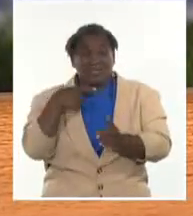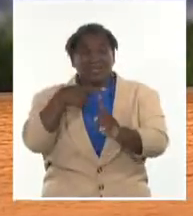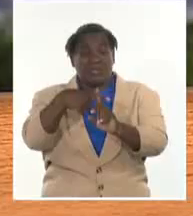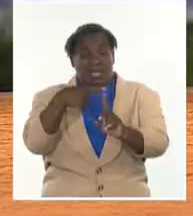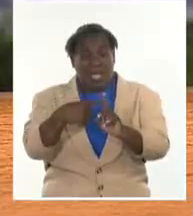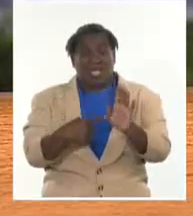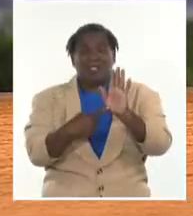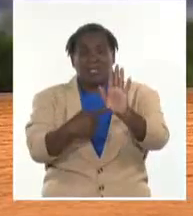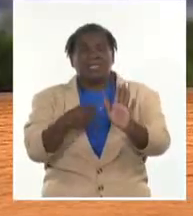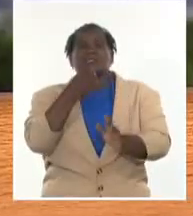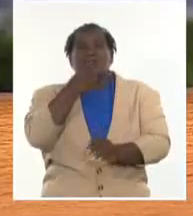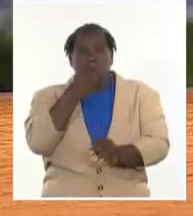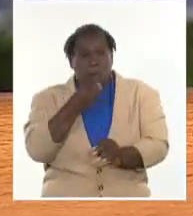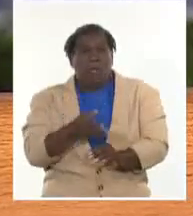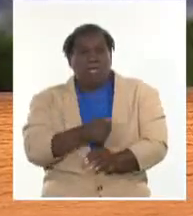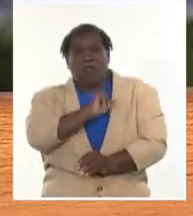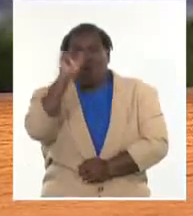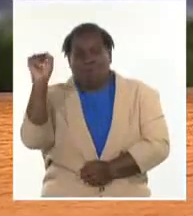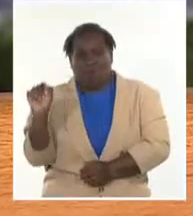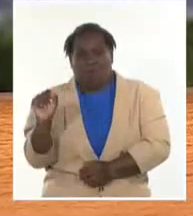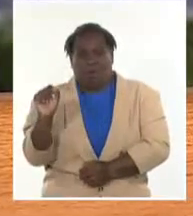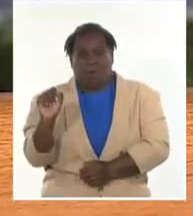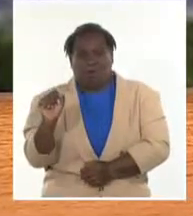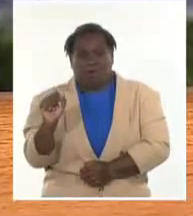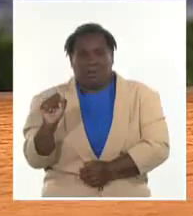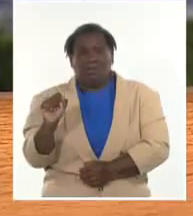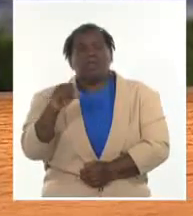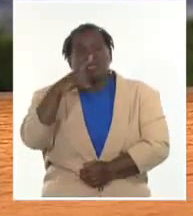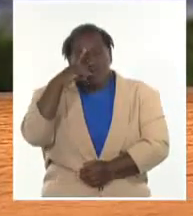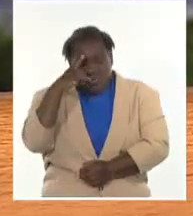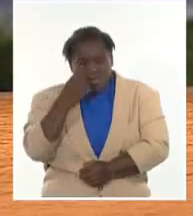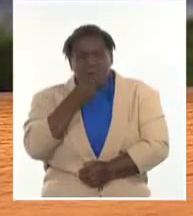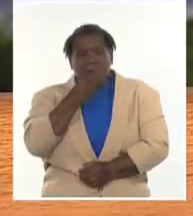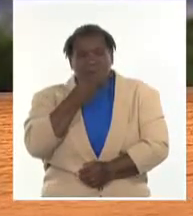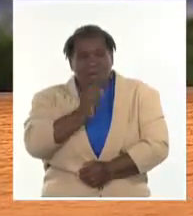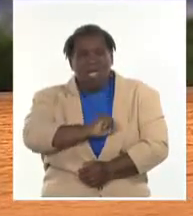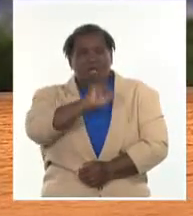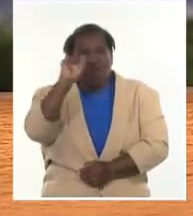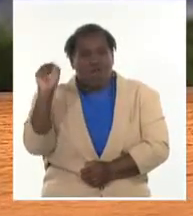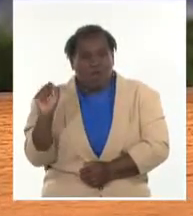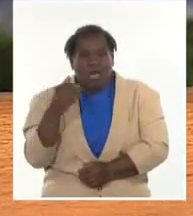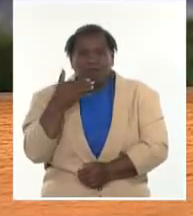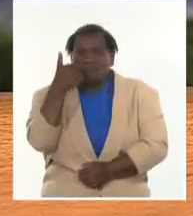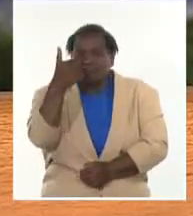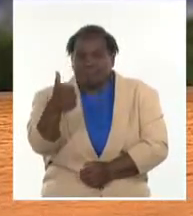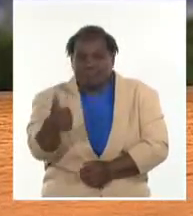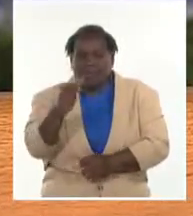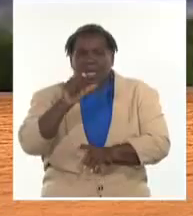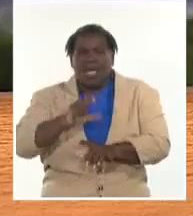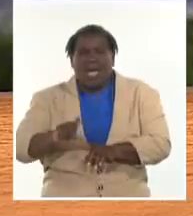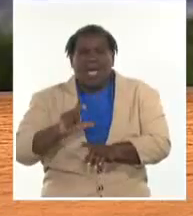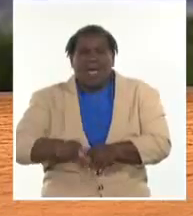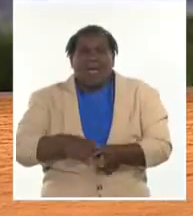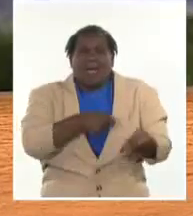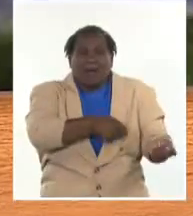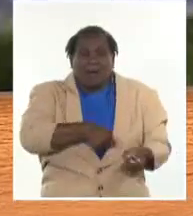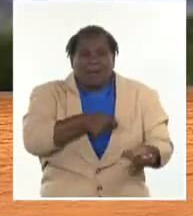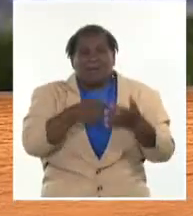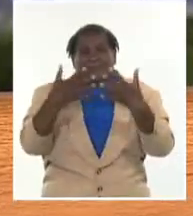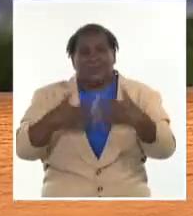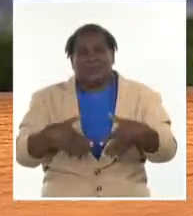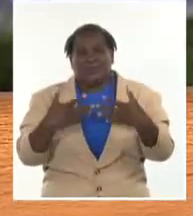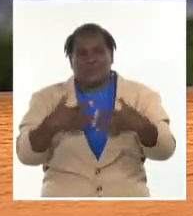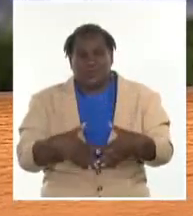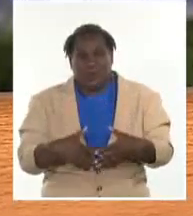es posible, que sí se puede lograr eficiencia productiva pasando por encima de